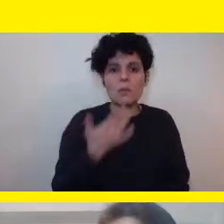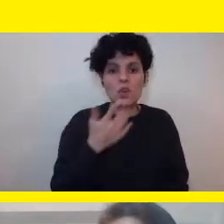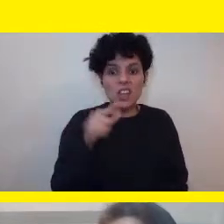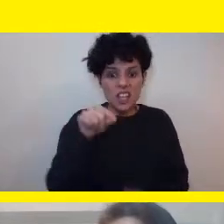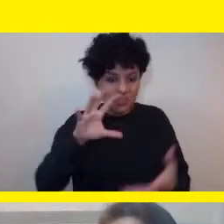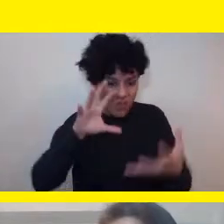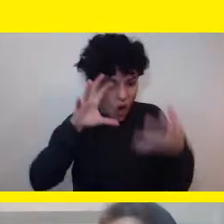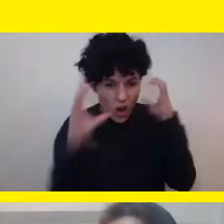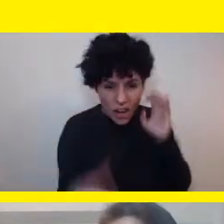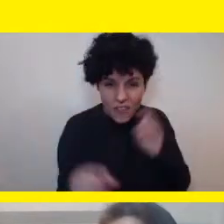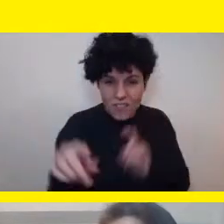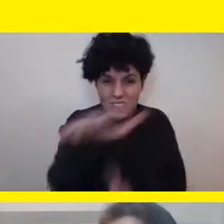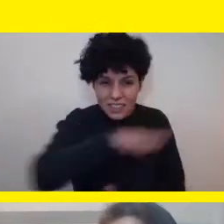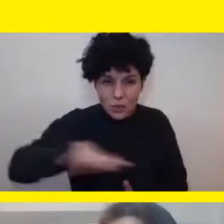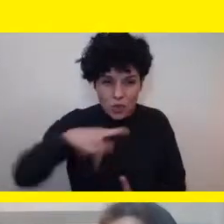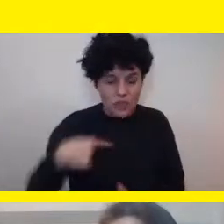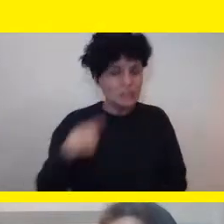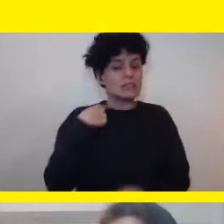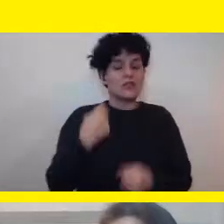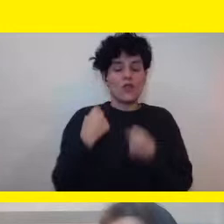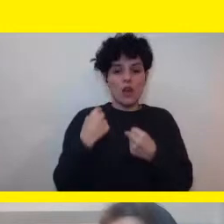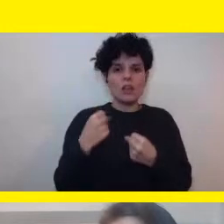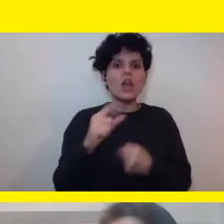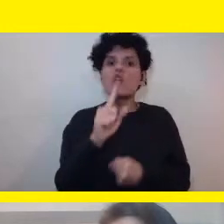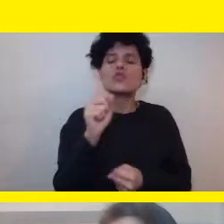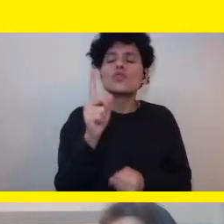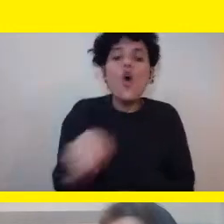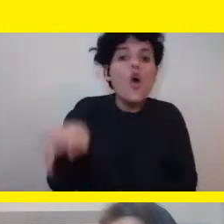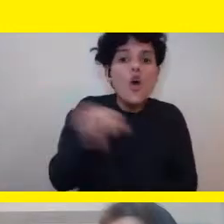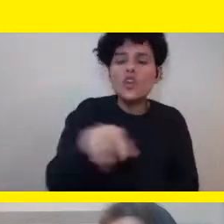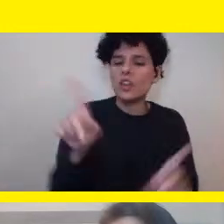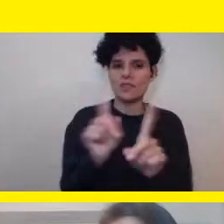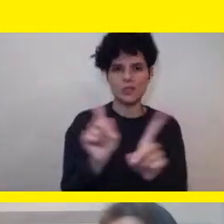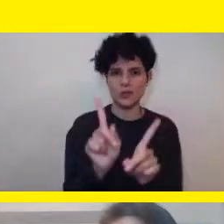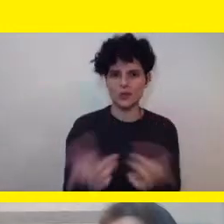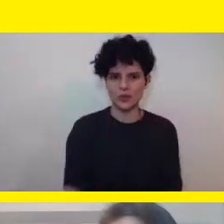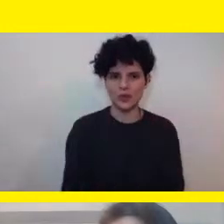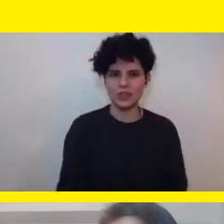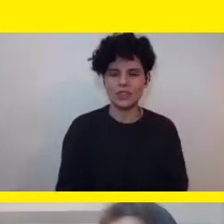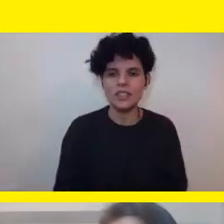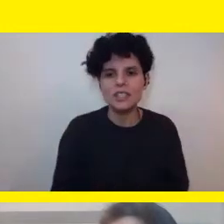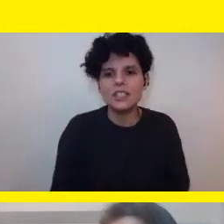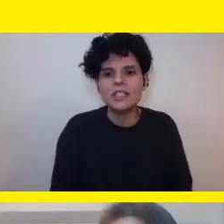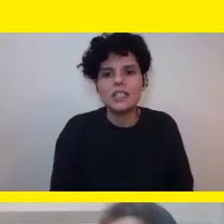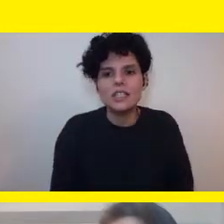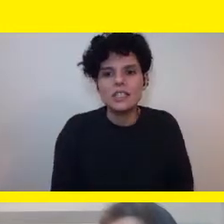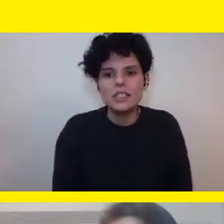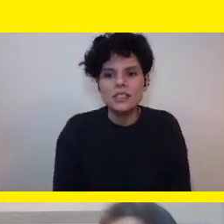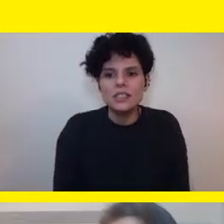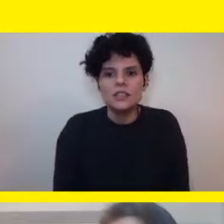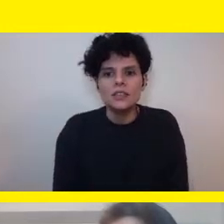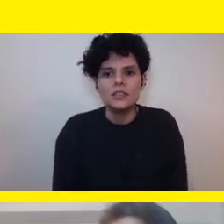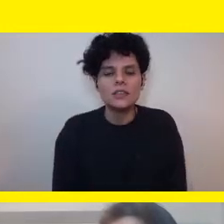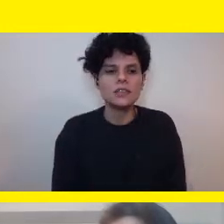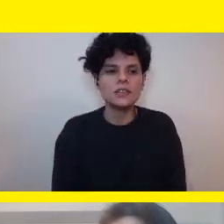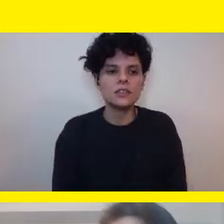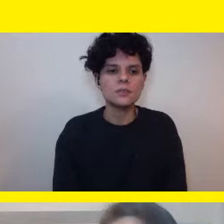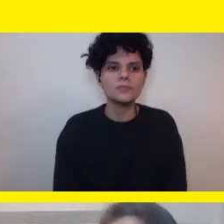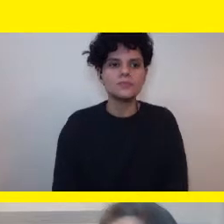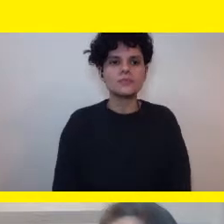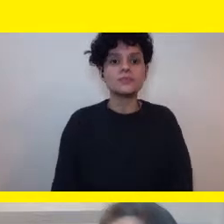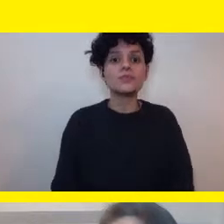acá, no vuelva ojalá e idealmente a ocurrir. Creo que este camino que ha recorrido